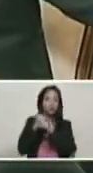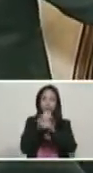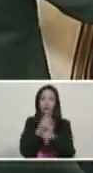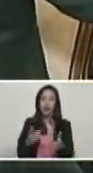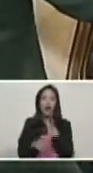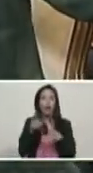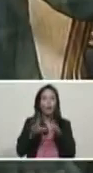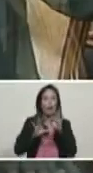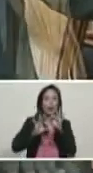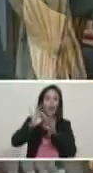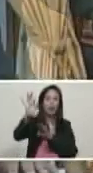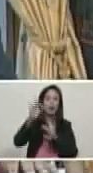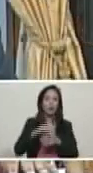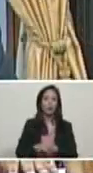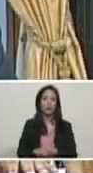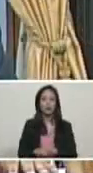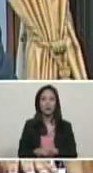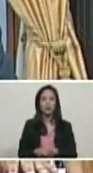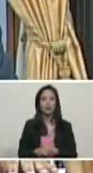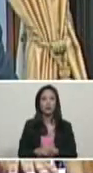lejos.